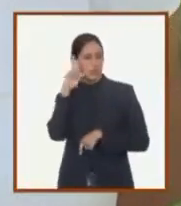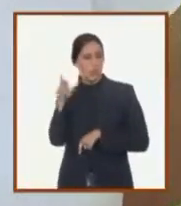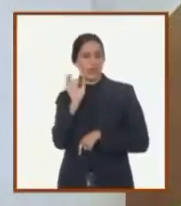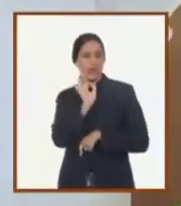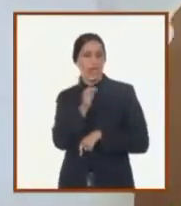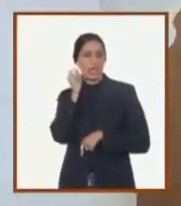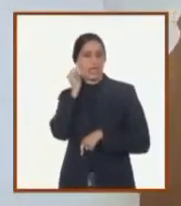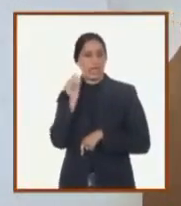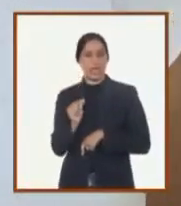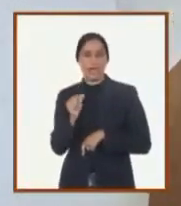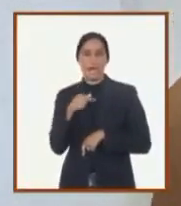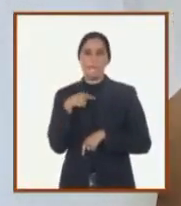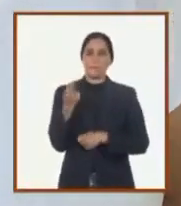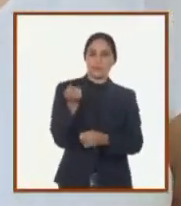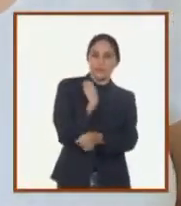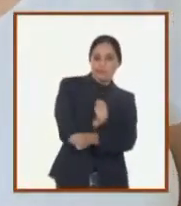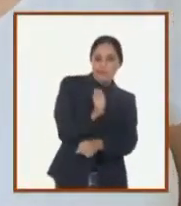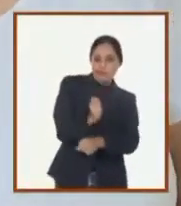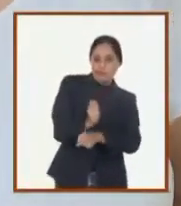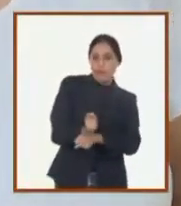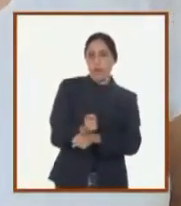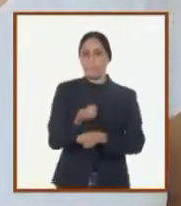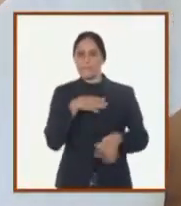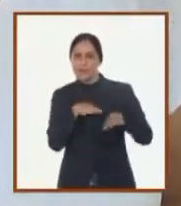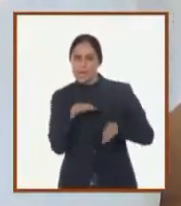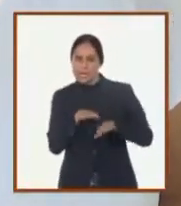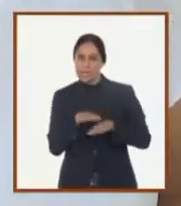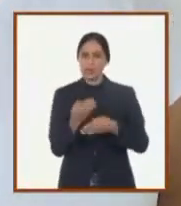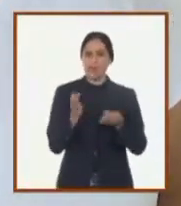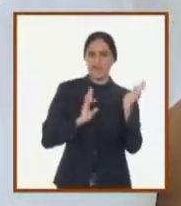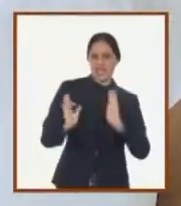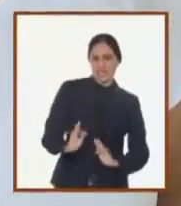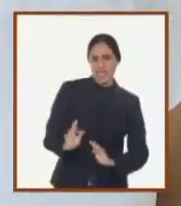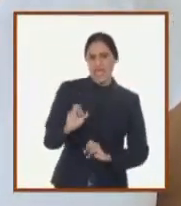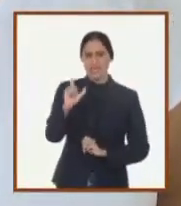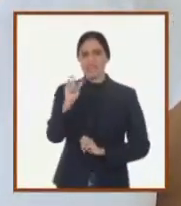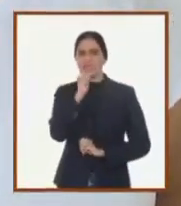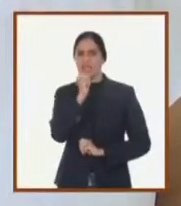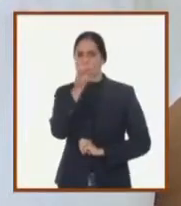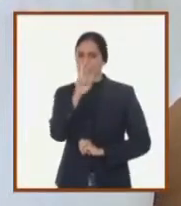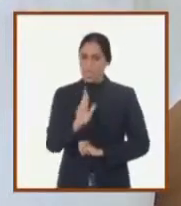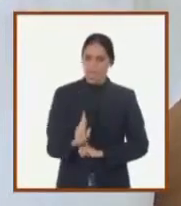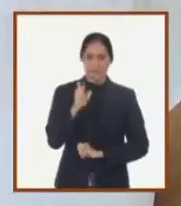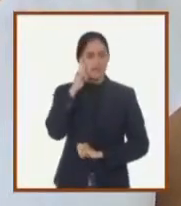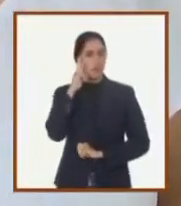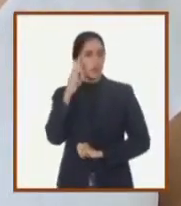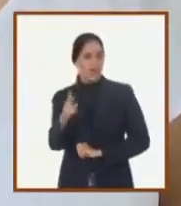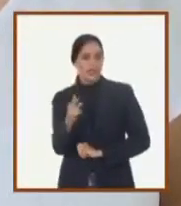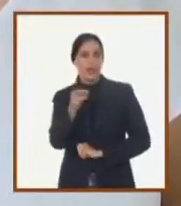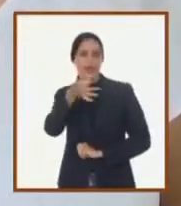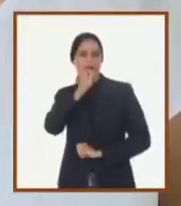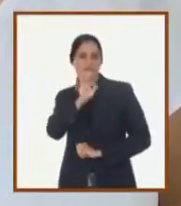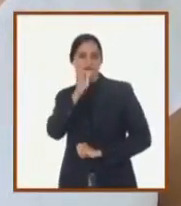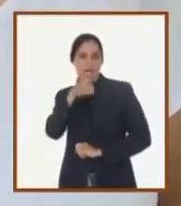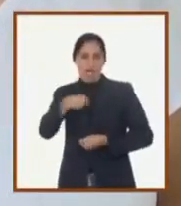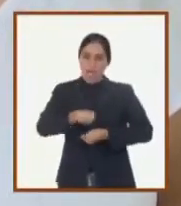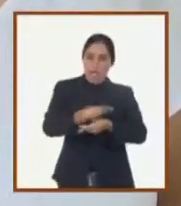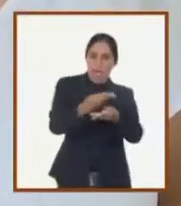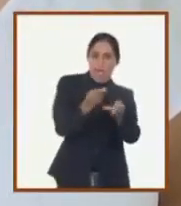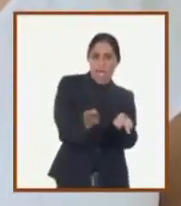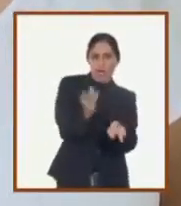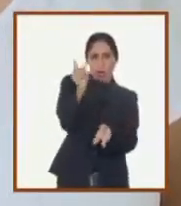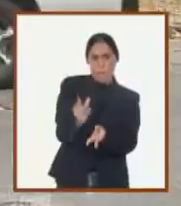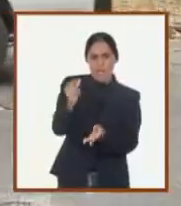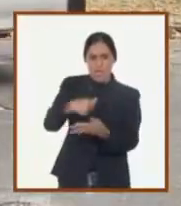preparando la gaco para la fiesta de cdr la recuerdo llevando el café por las tardes A los compañeros que hacían guardias por las